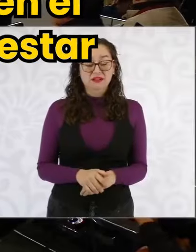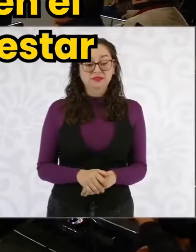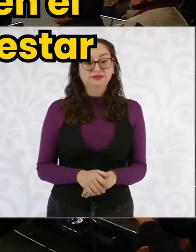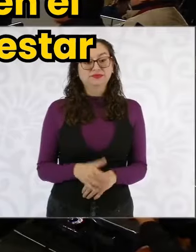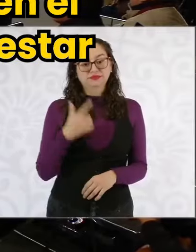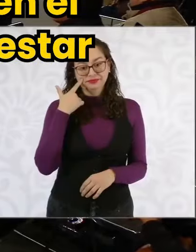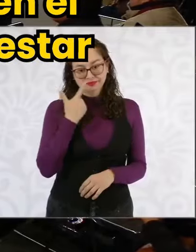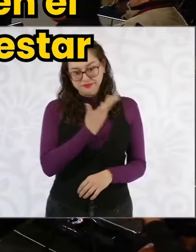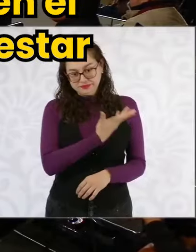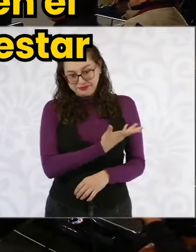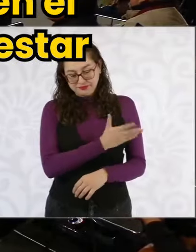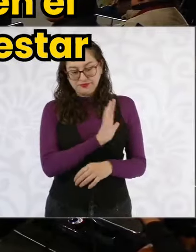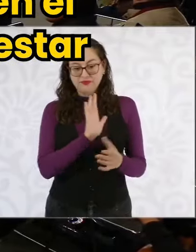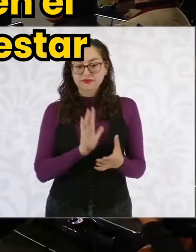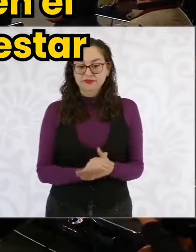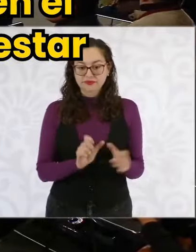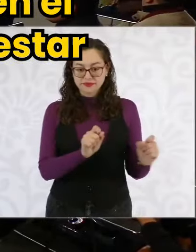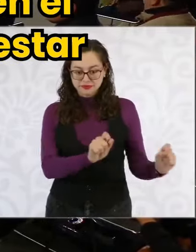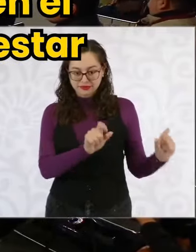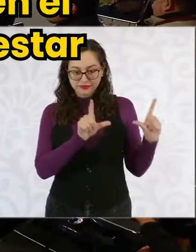Ahí les va Cuadri. A ver, ponle